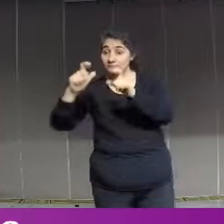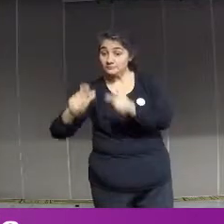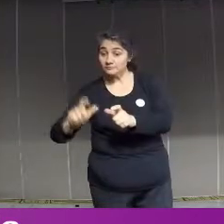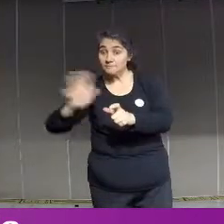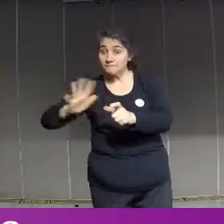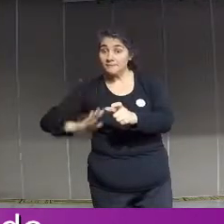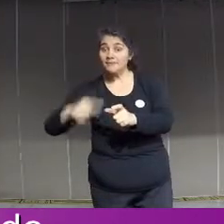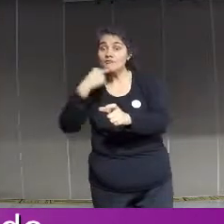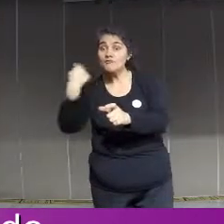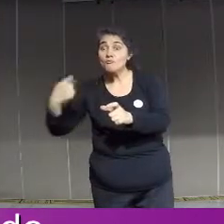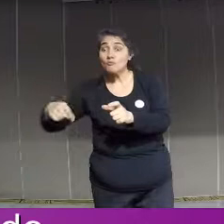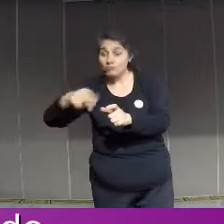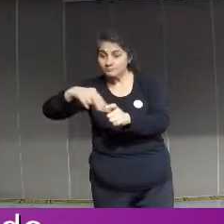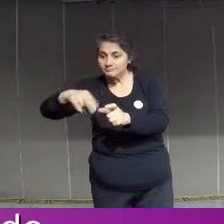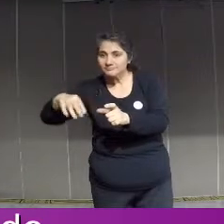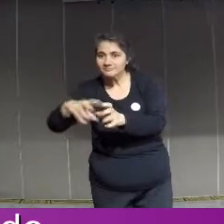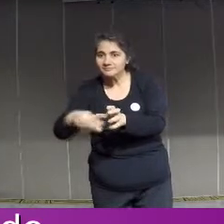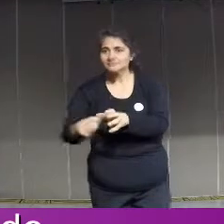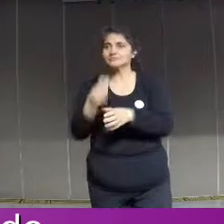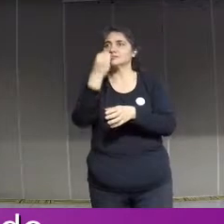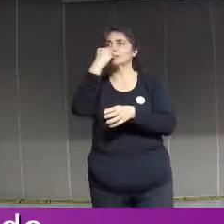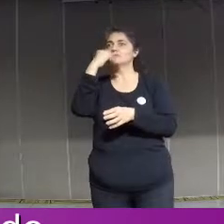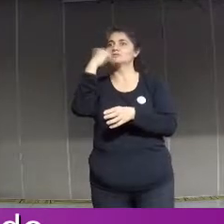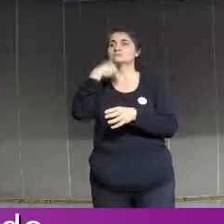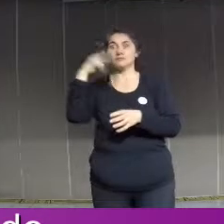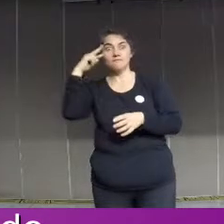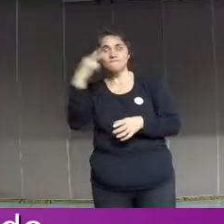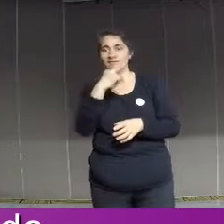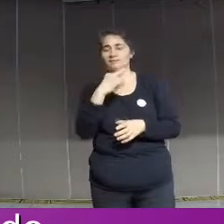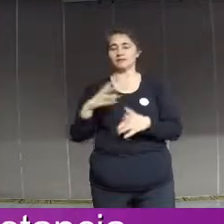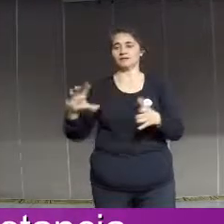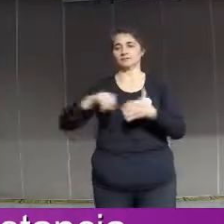de aspiraciones, automáticamente se suspende la toma del estudio.